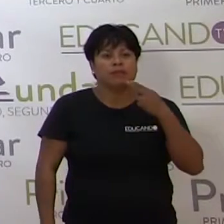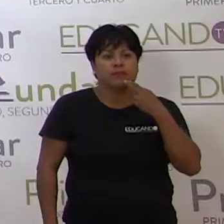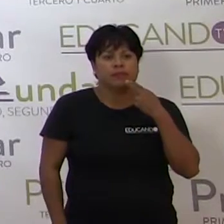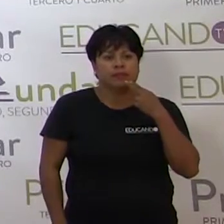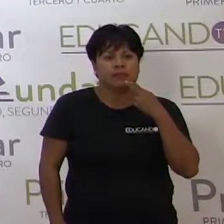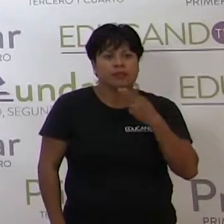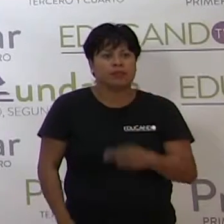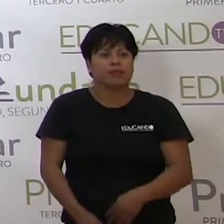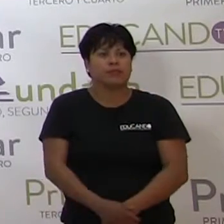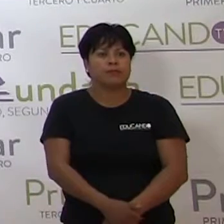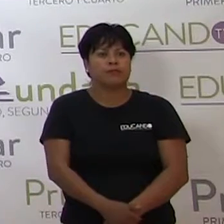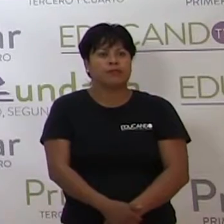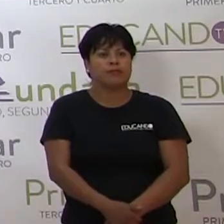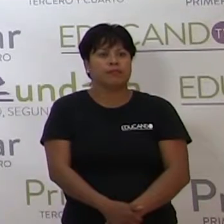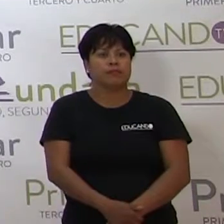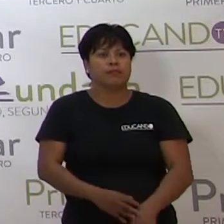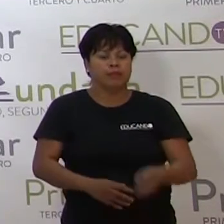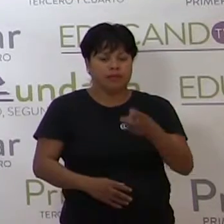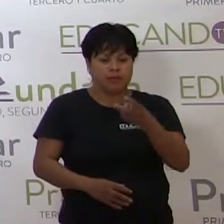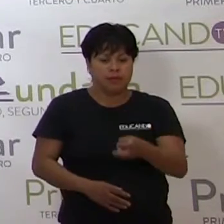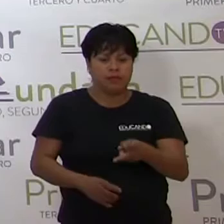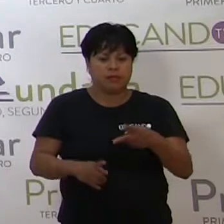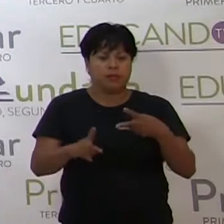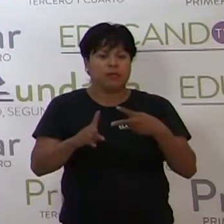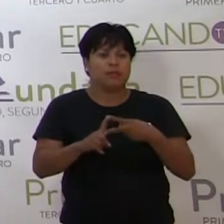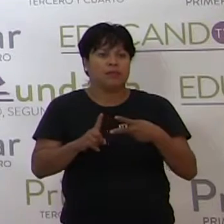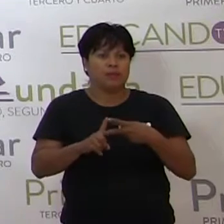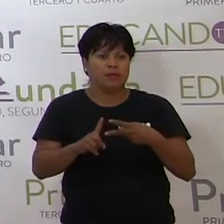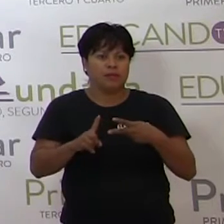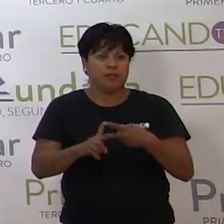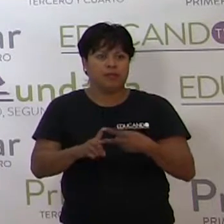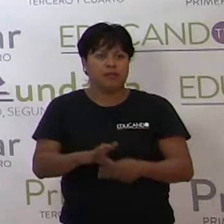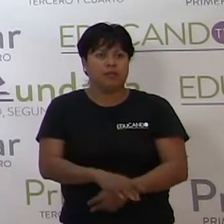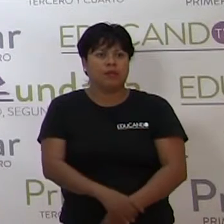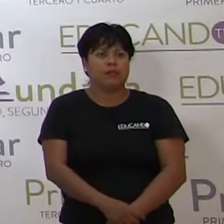utilizar este triángulo.